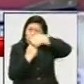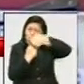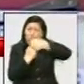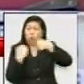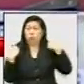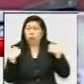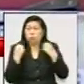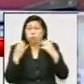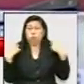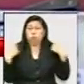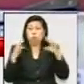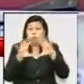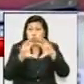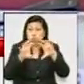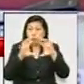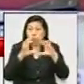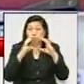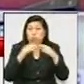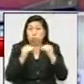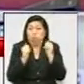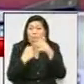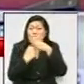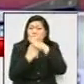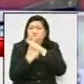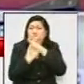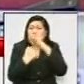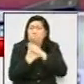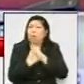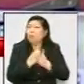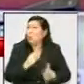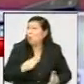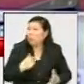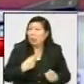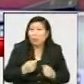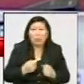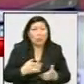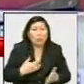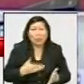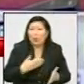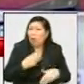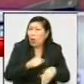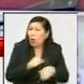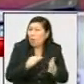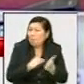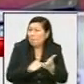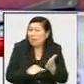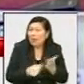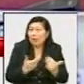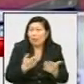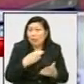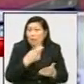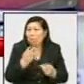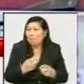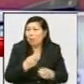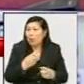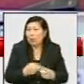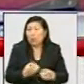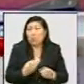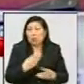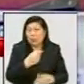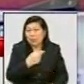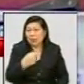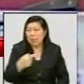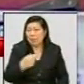pulmones. No sabemos cuánto tiempo más, y no lo pueden mover, no lo pueden operar hasta que no salga de esa crisis que ya va por tantas